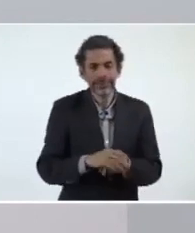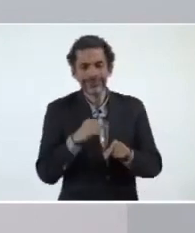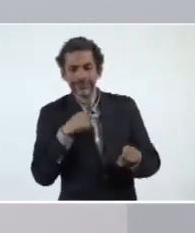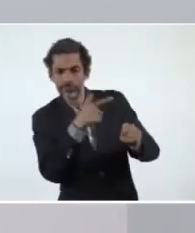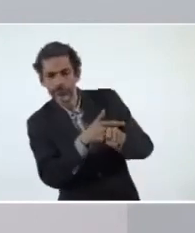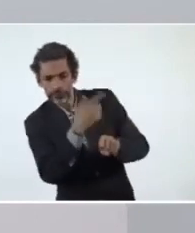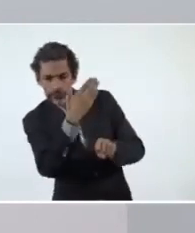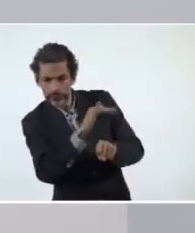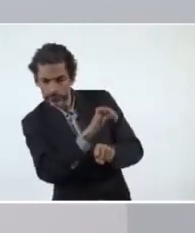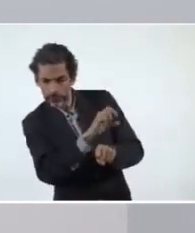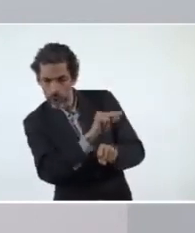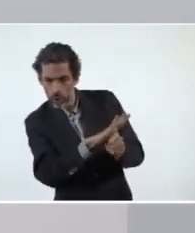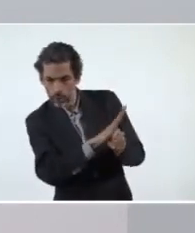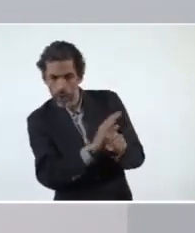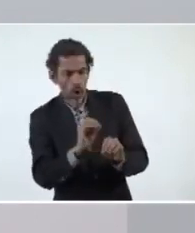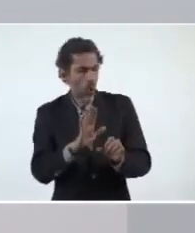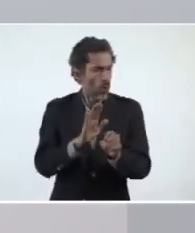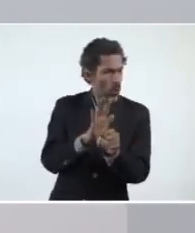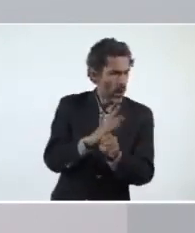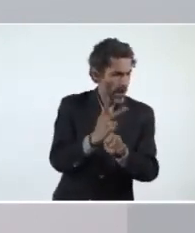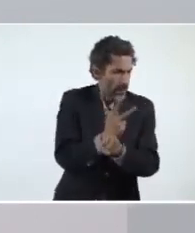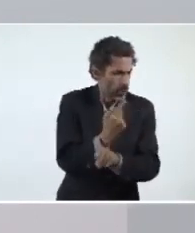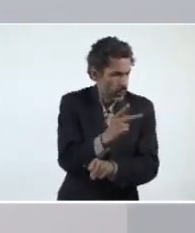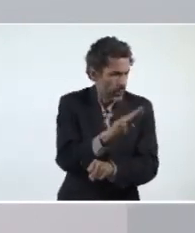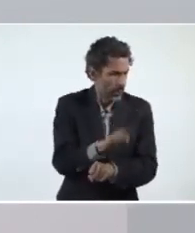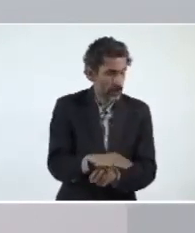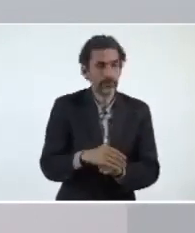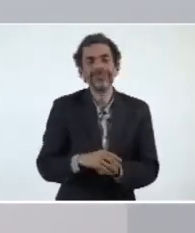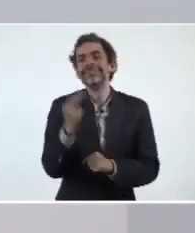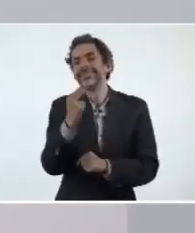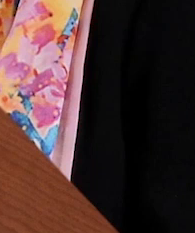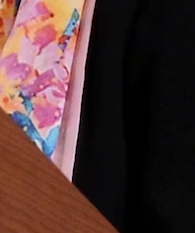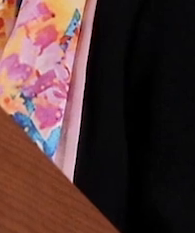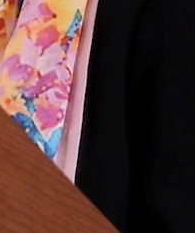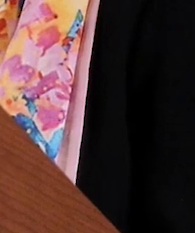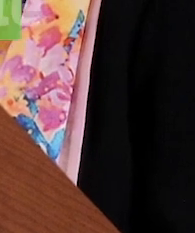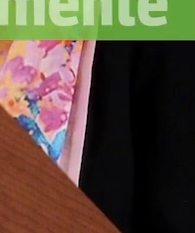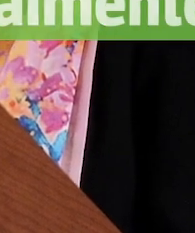por COVID, si fue por otras razones, pues es un comité científico quien debe establecerlo.